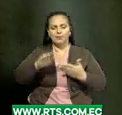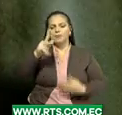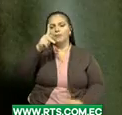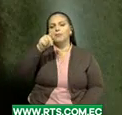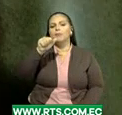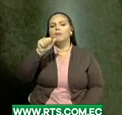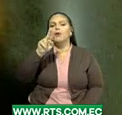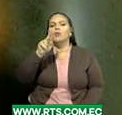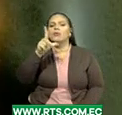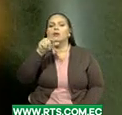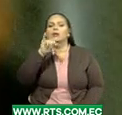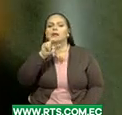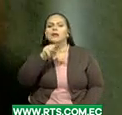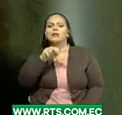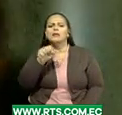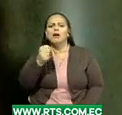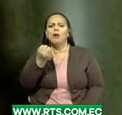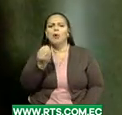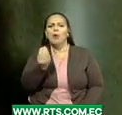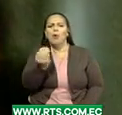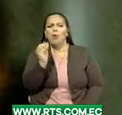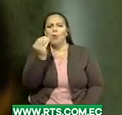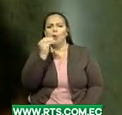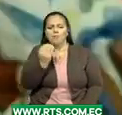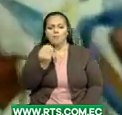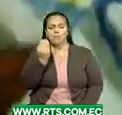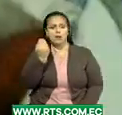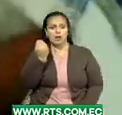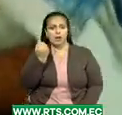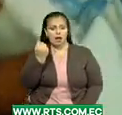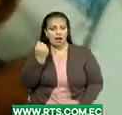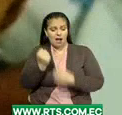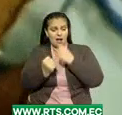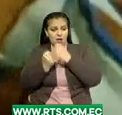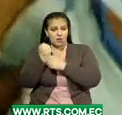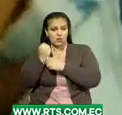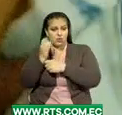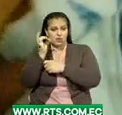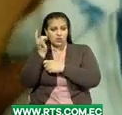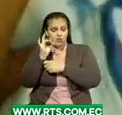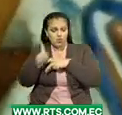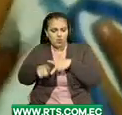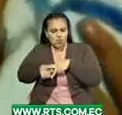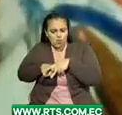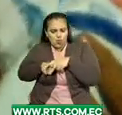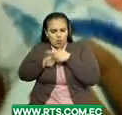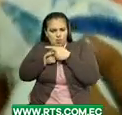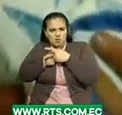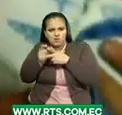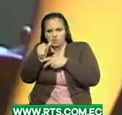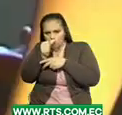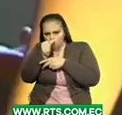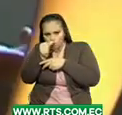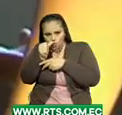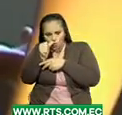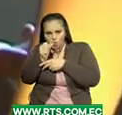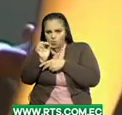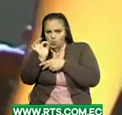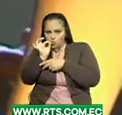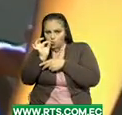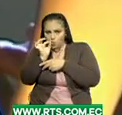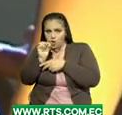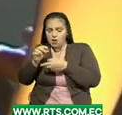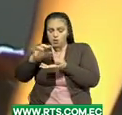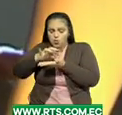que no pudo ser superado a tiempo. Cuando se encontraba en estado de gestación, confiesa que inhalaba la denominada